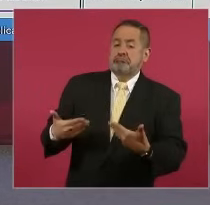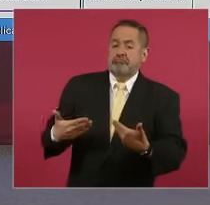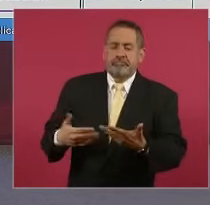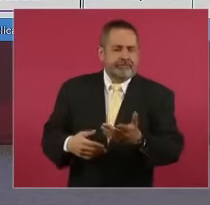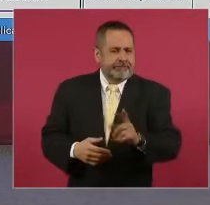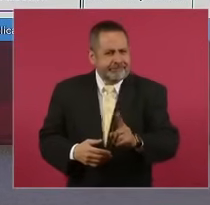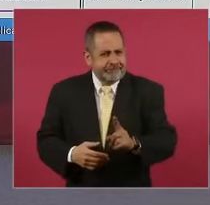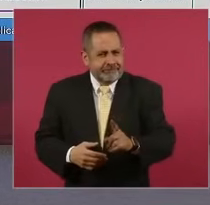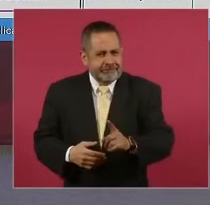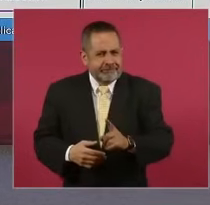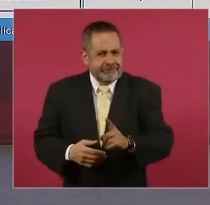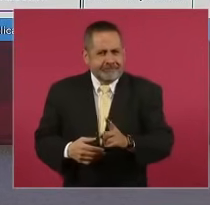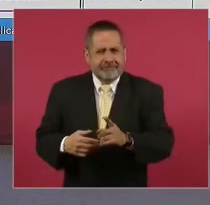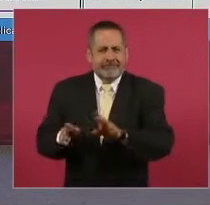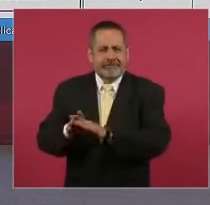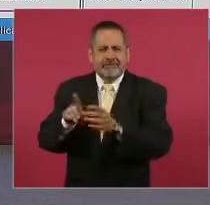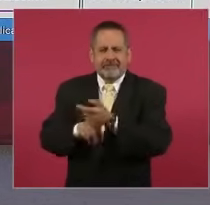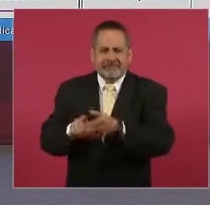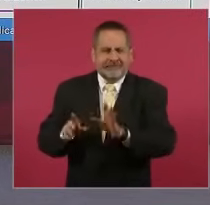y que nos quedamos, no sé,